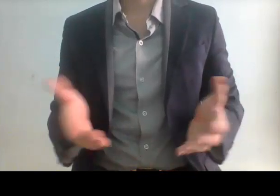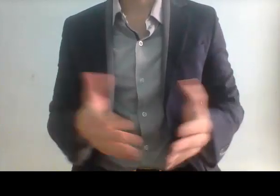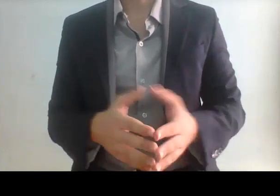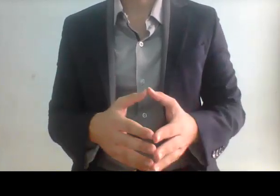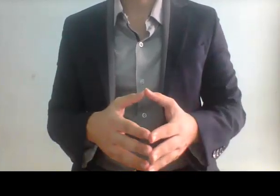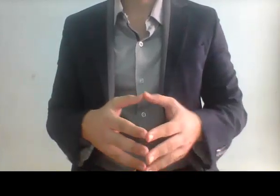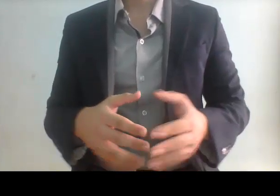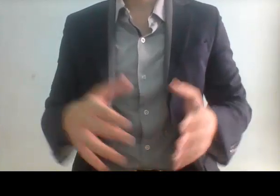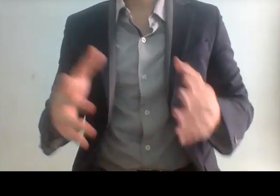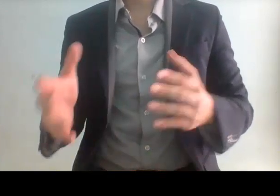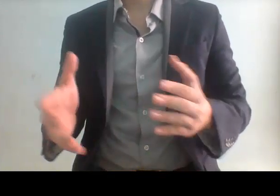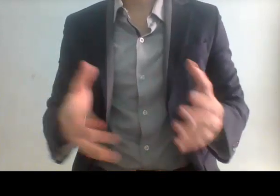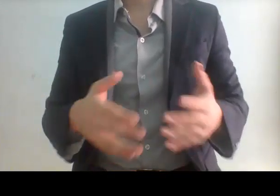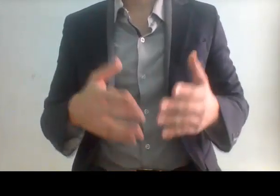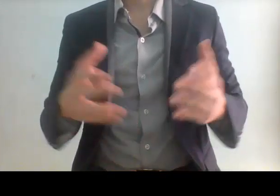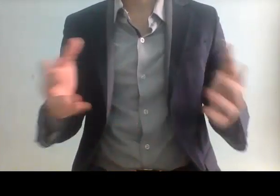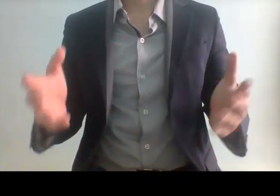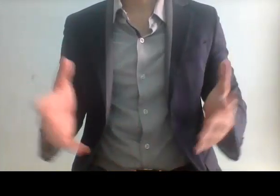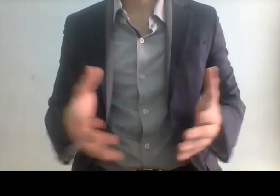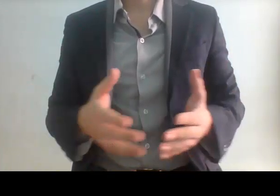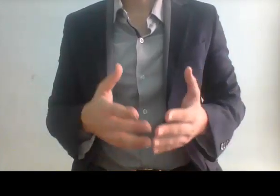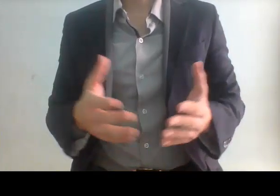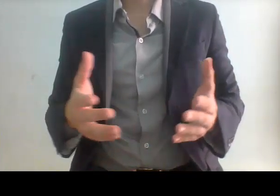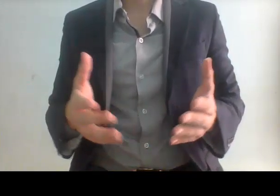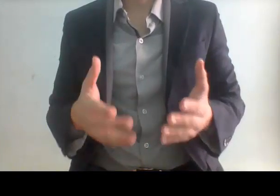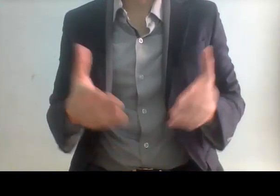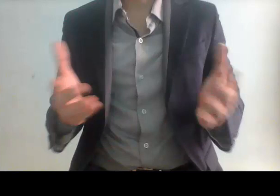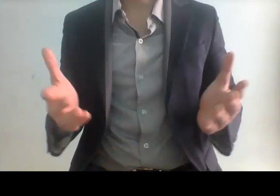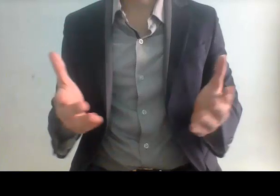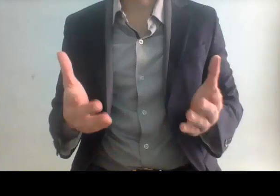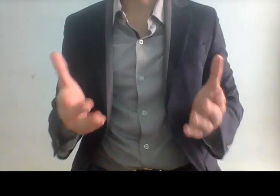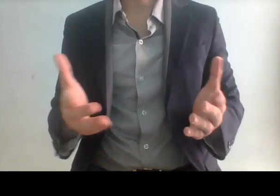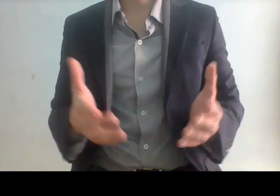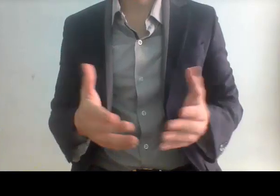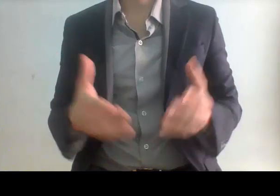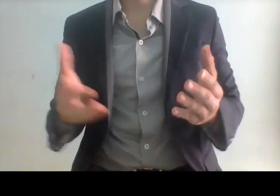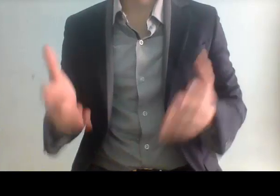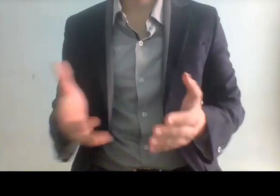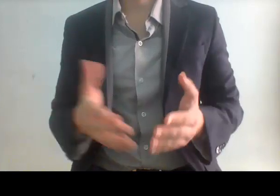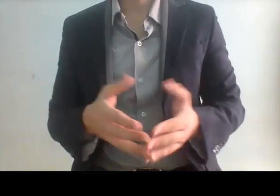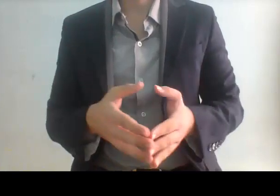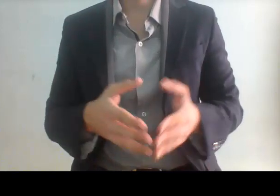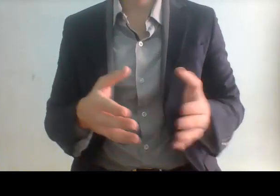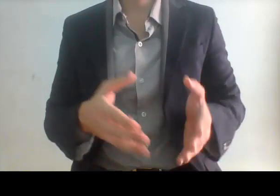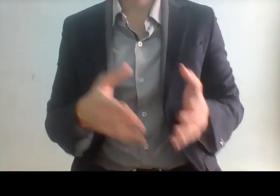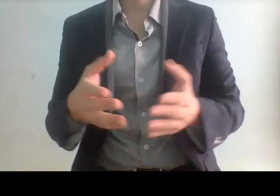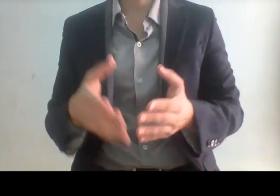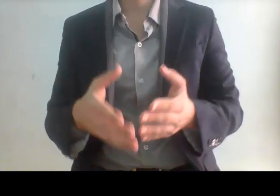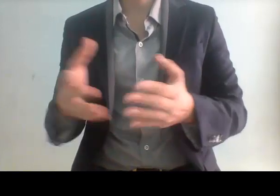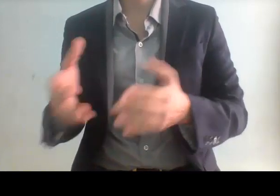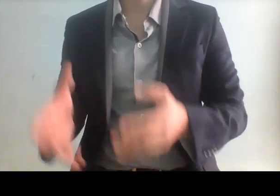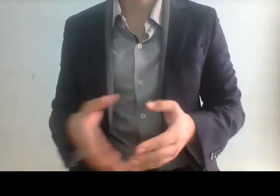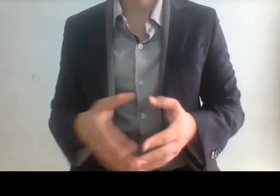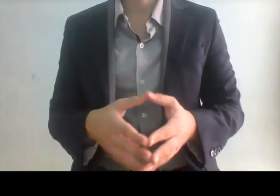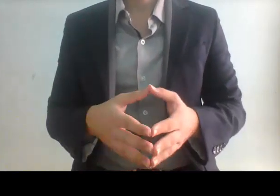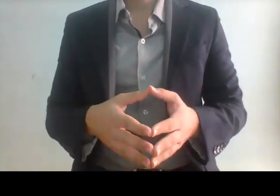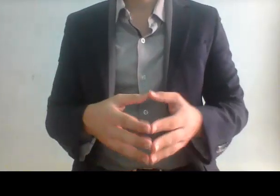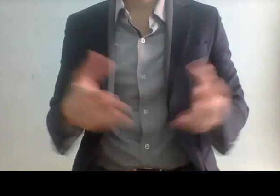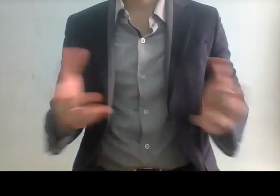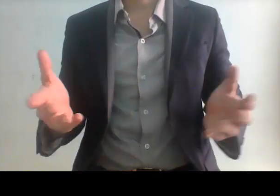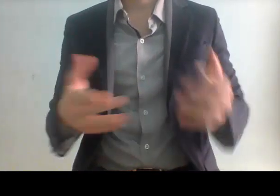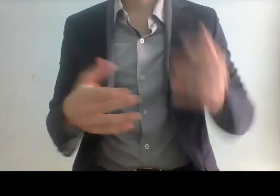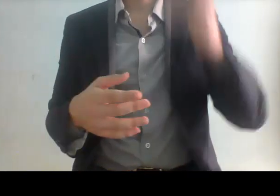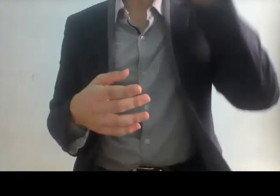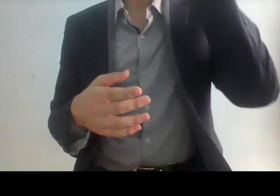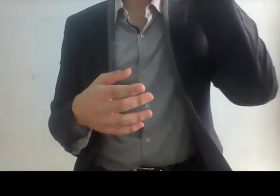hasta que llegue la vacuna, que bueno, creo que a lo más rápido que podría llegar a México pueden ser de aquí a 2 años y medio, que